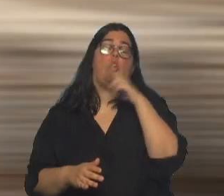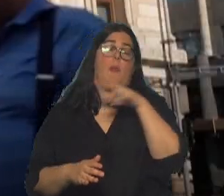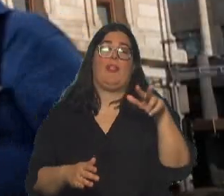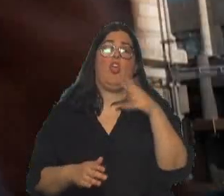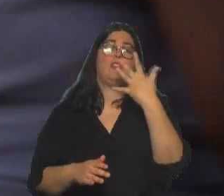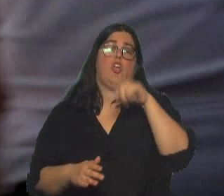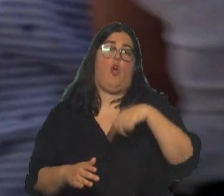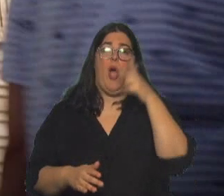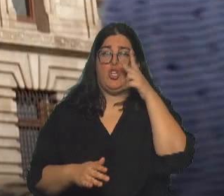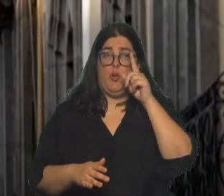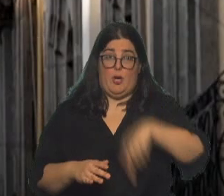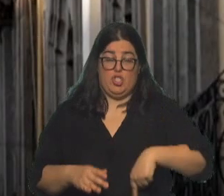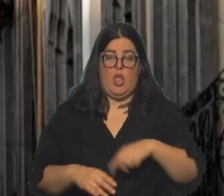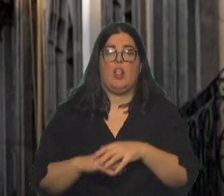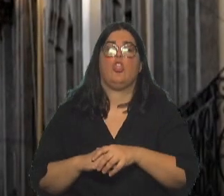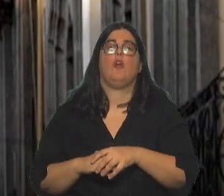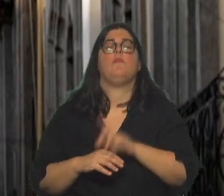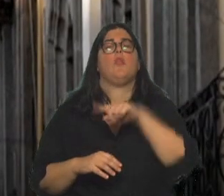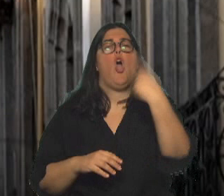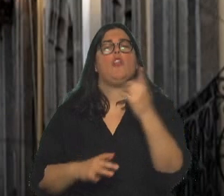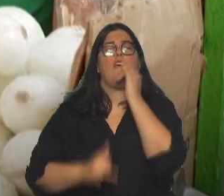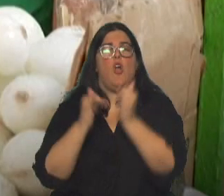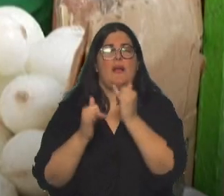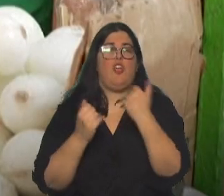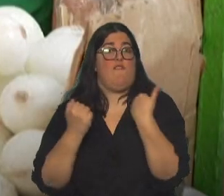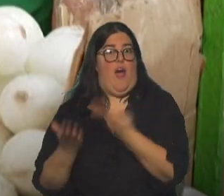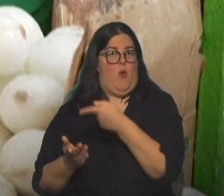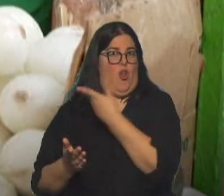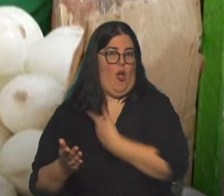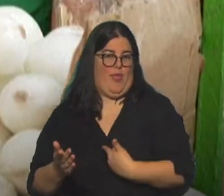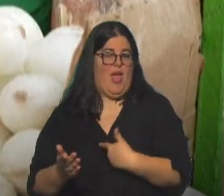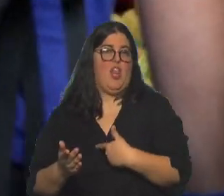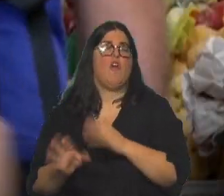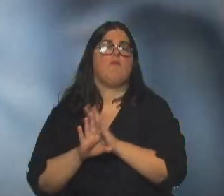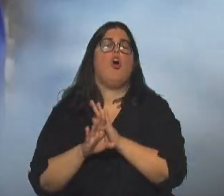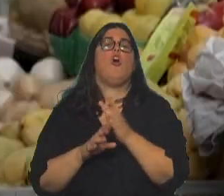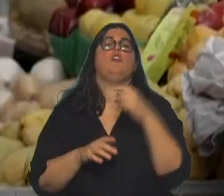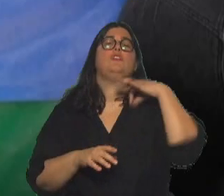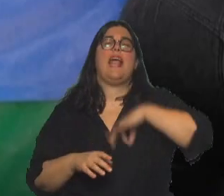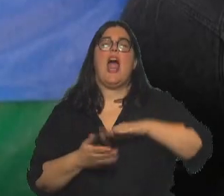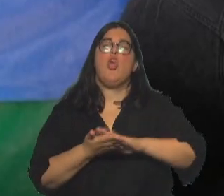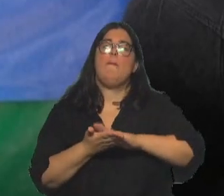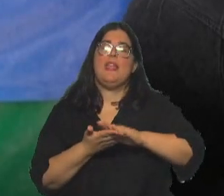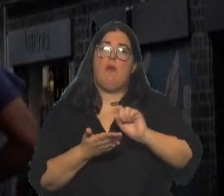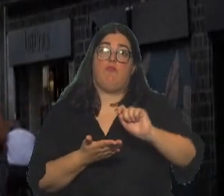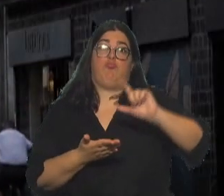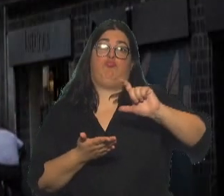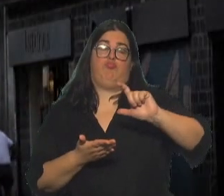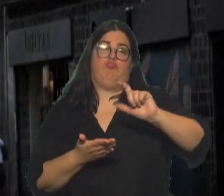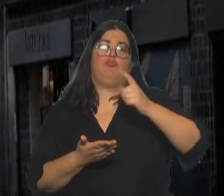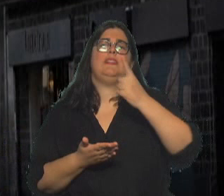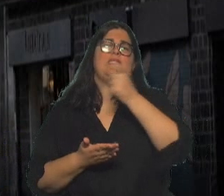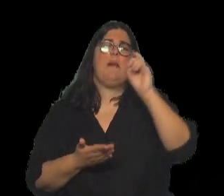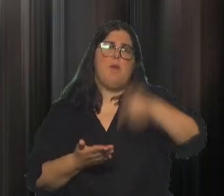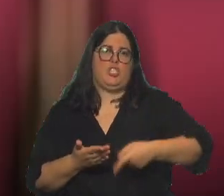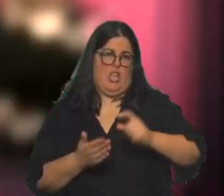2022. Otro dato favorable al actual gobierno es la recuperación del poder adquisitivo del salario mínimo, que se incrementó un 100%